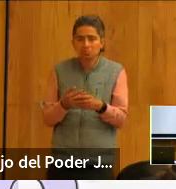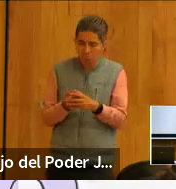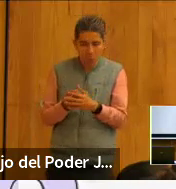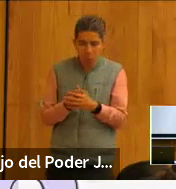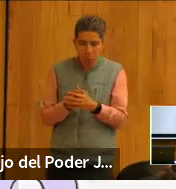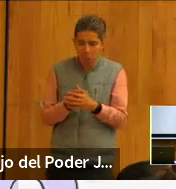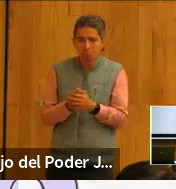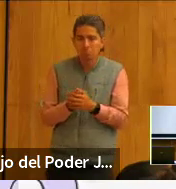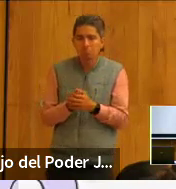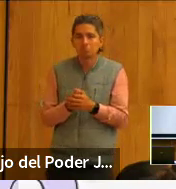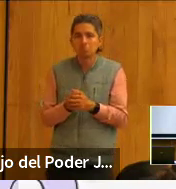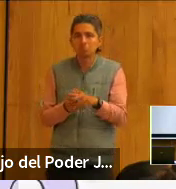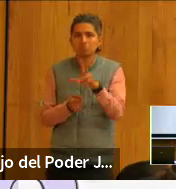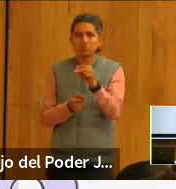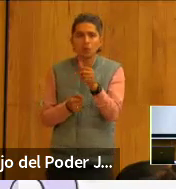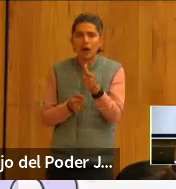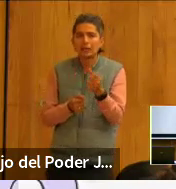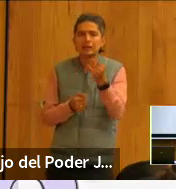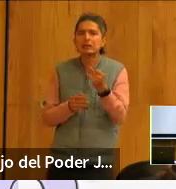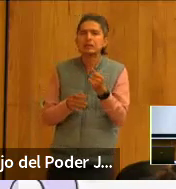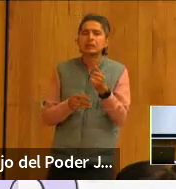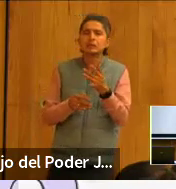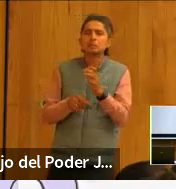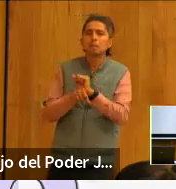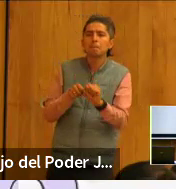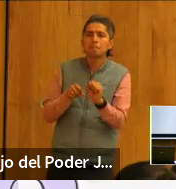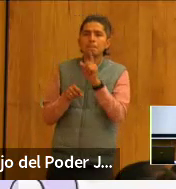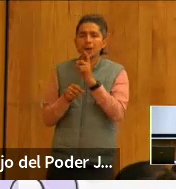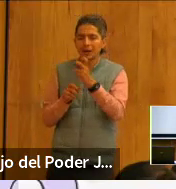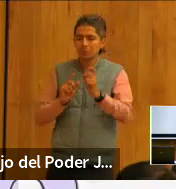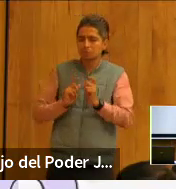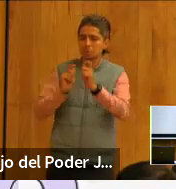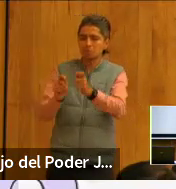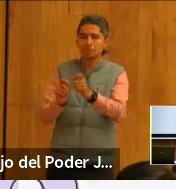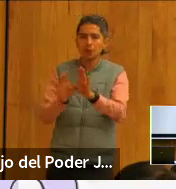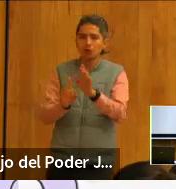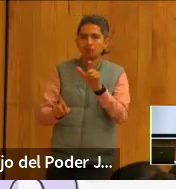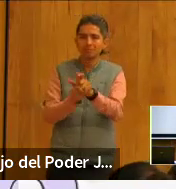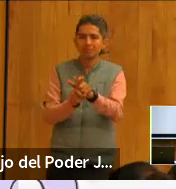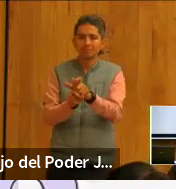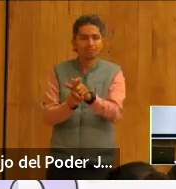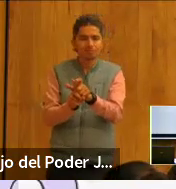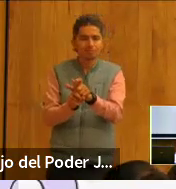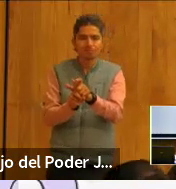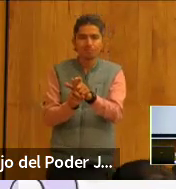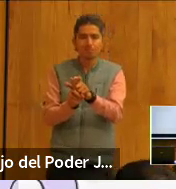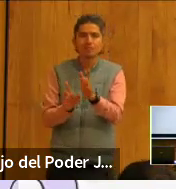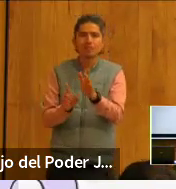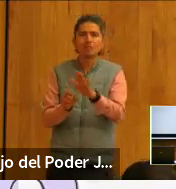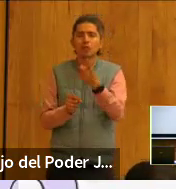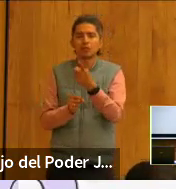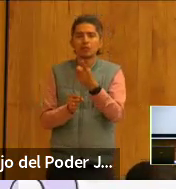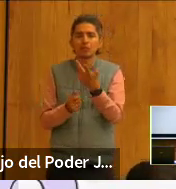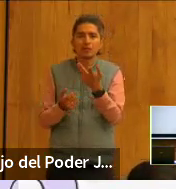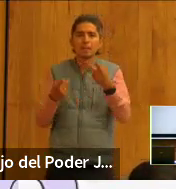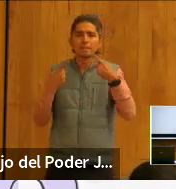de, con esa ligereza, otorgar este tipo de medidas cautelares, porque insisto, vienen